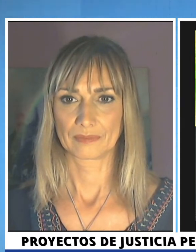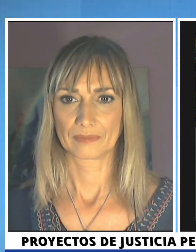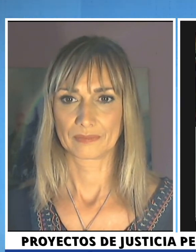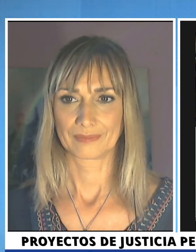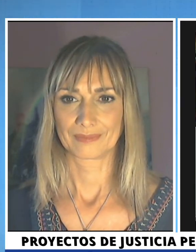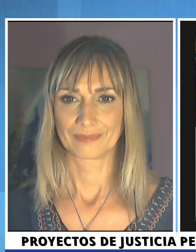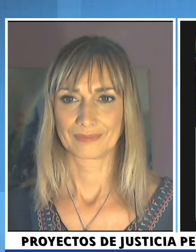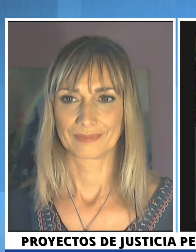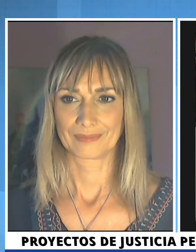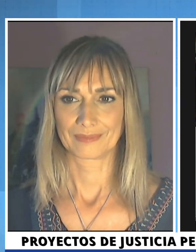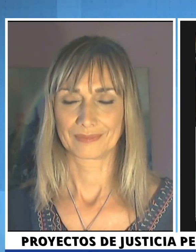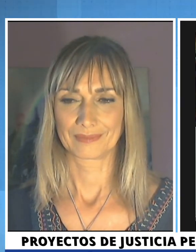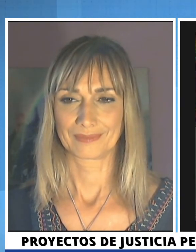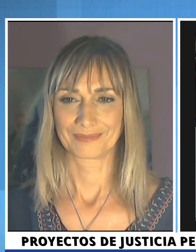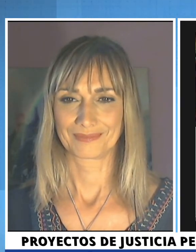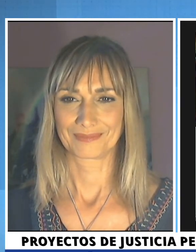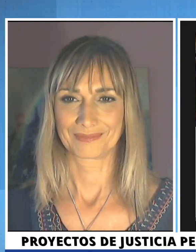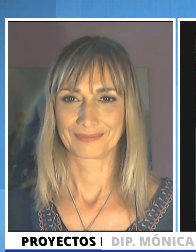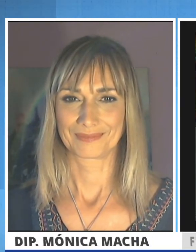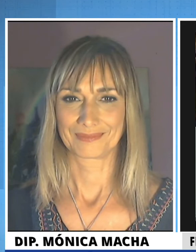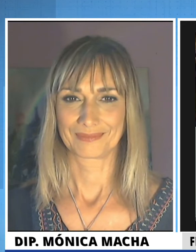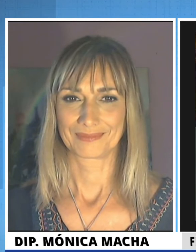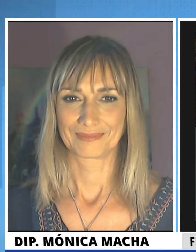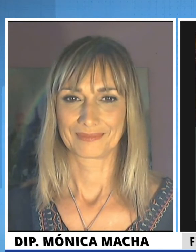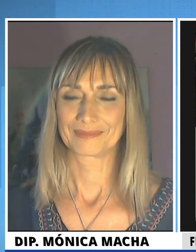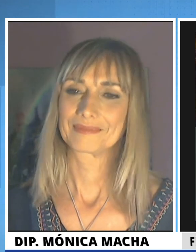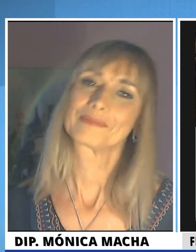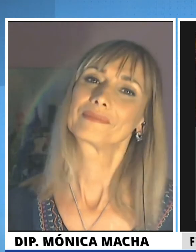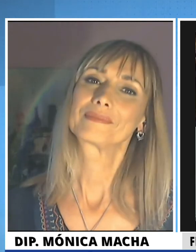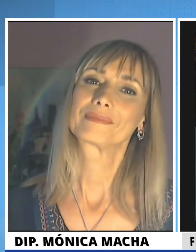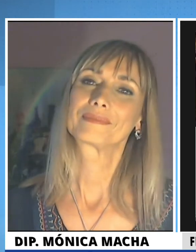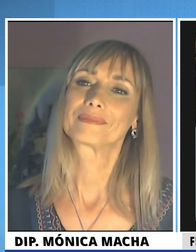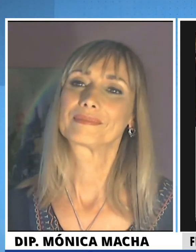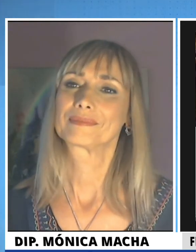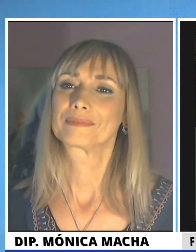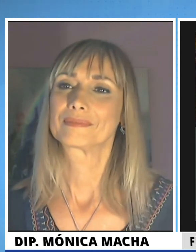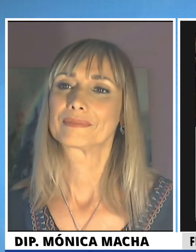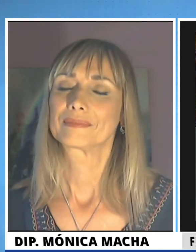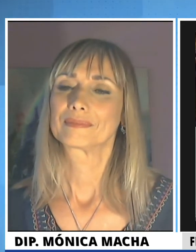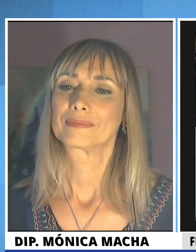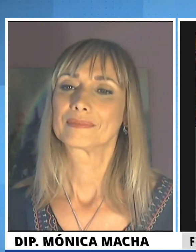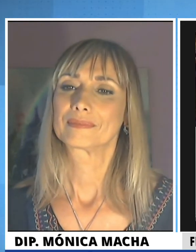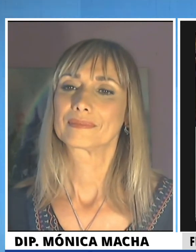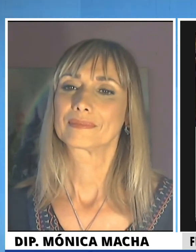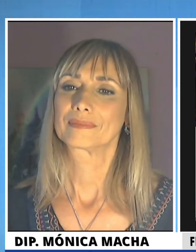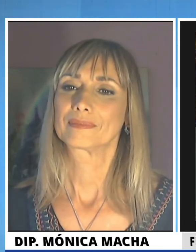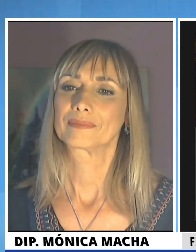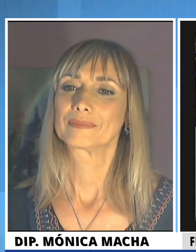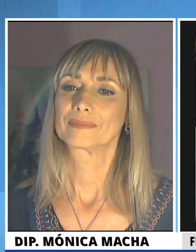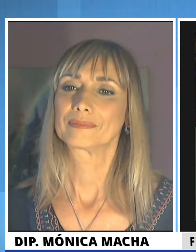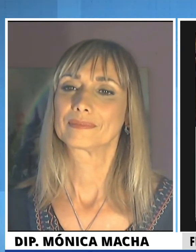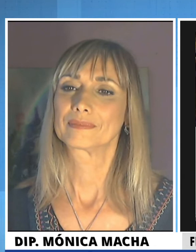Bueno, me parece que es parte también de una cuestión muy arraigada en nuestra cultura, que